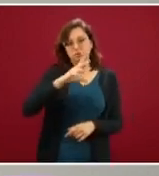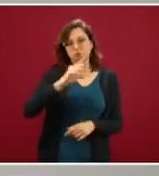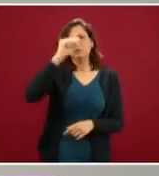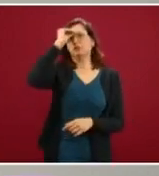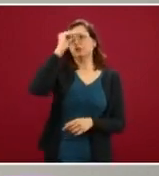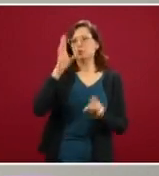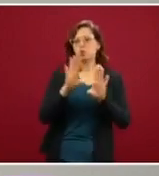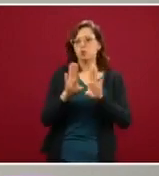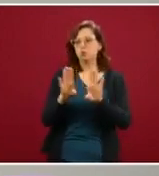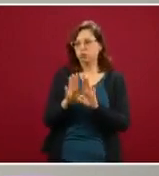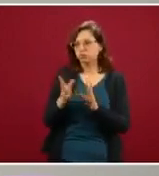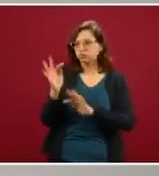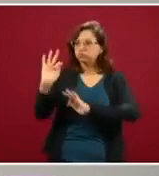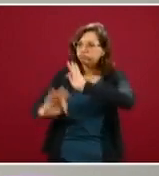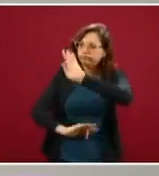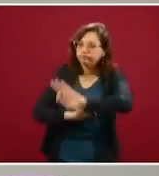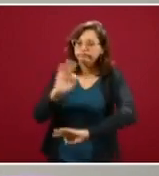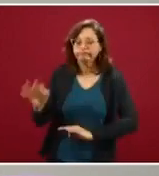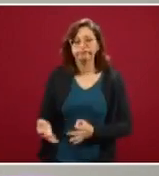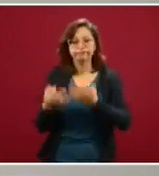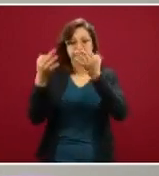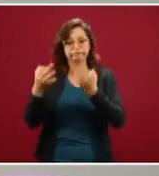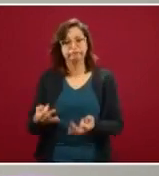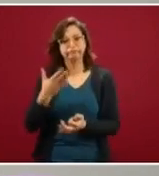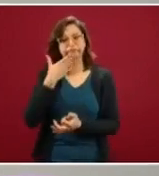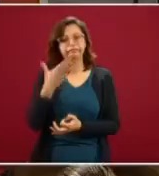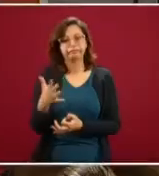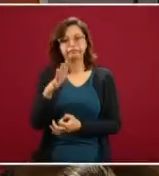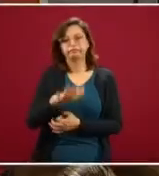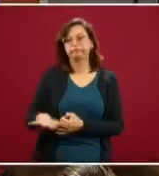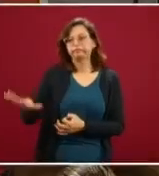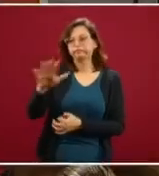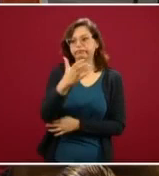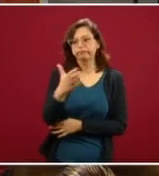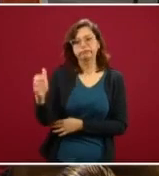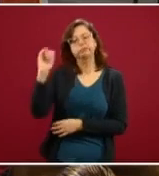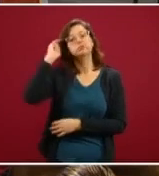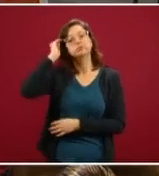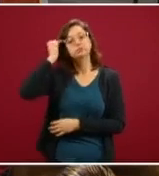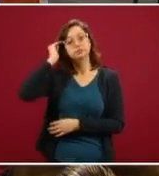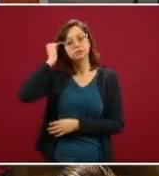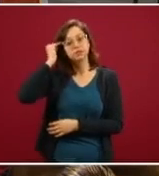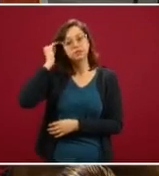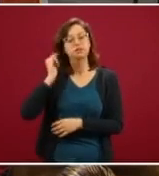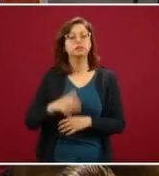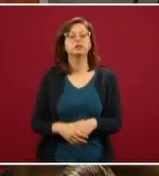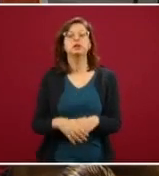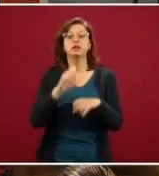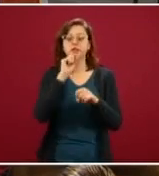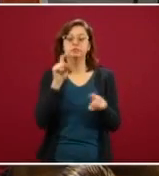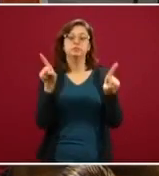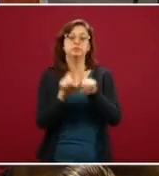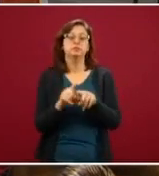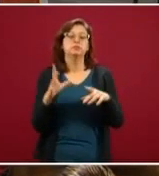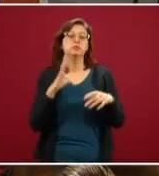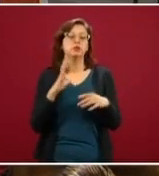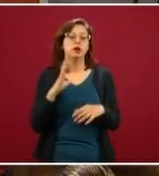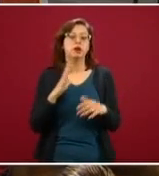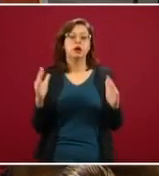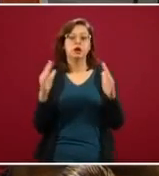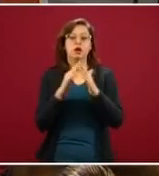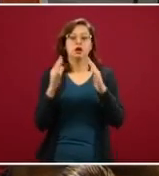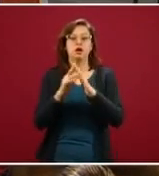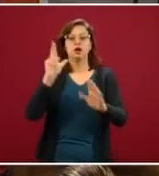las personas o las traten de manera correcta a las personas en el ámbito indígena. También contamos con albergues en 70 de los